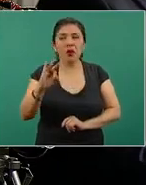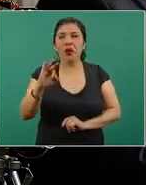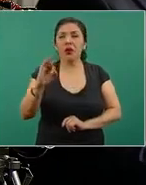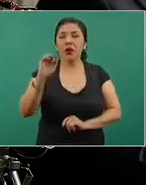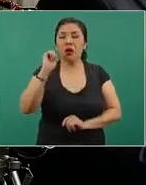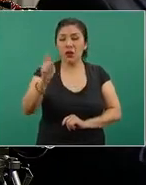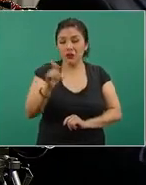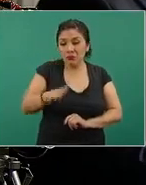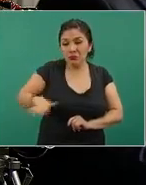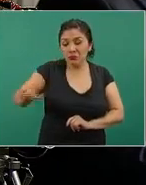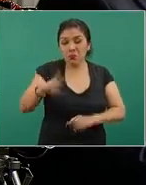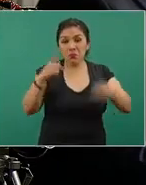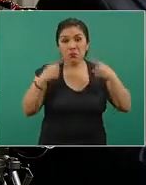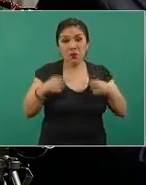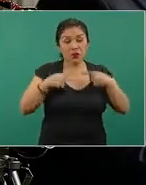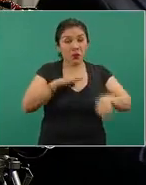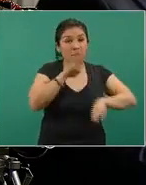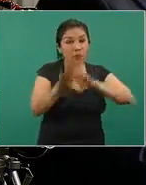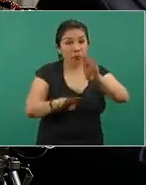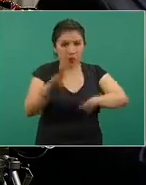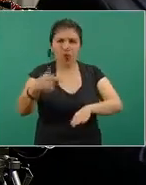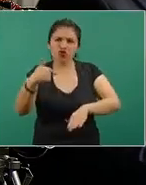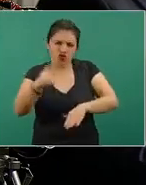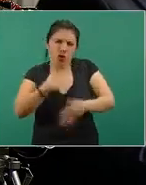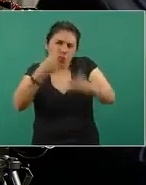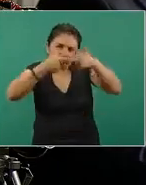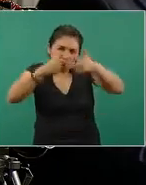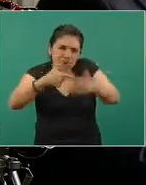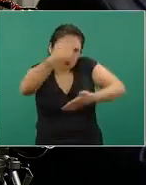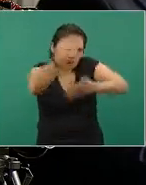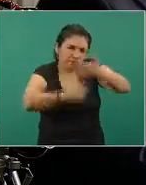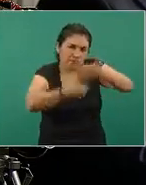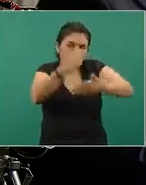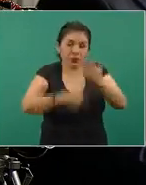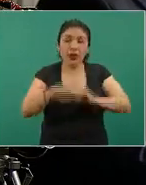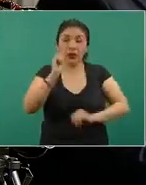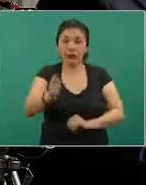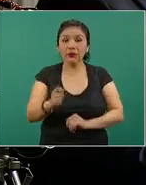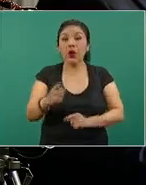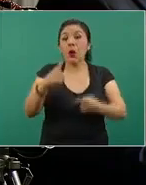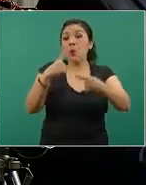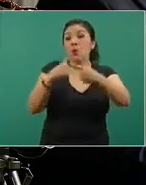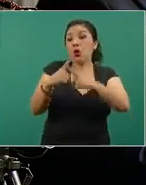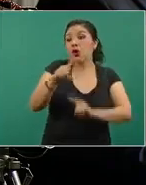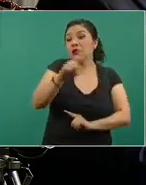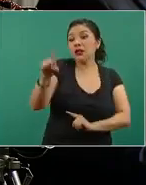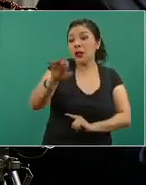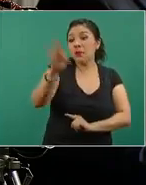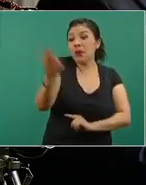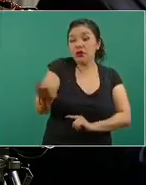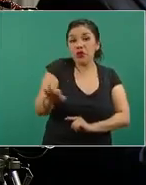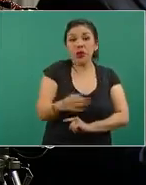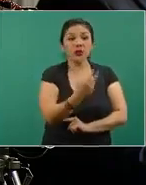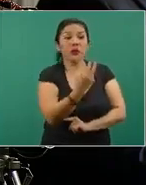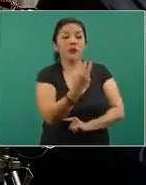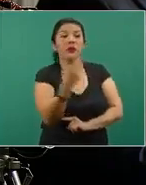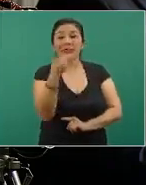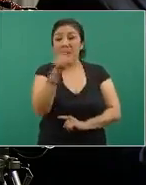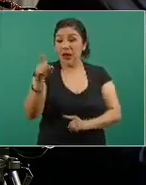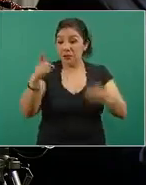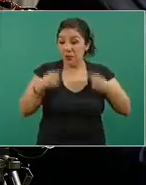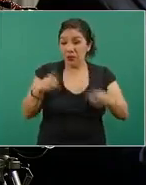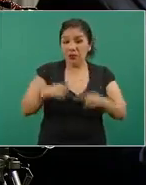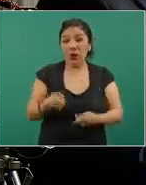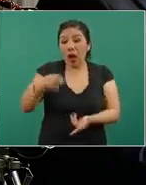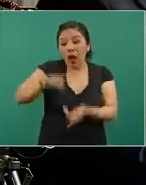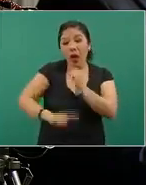que la gente muera, según mis cálculos, por cada 100, 25 pudieran perder la vida.